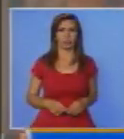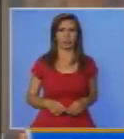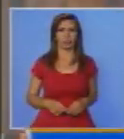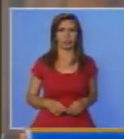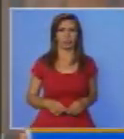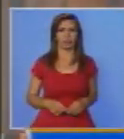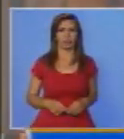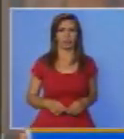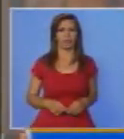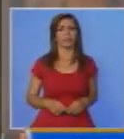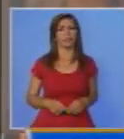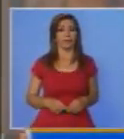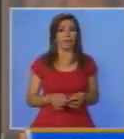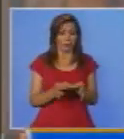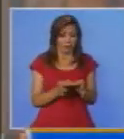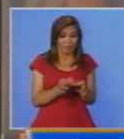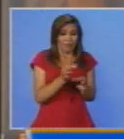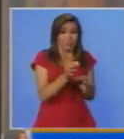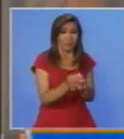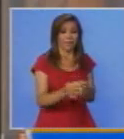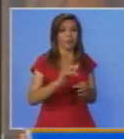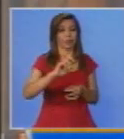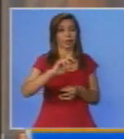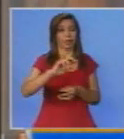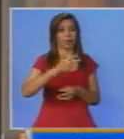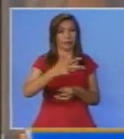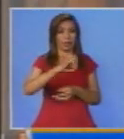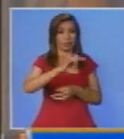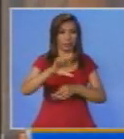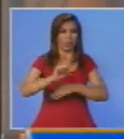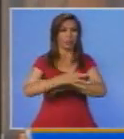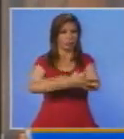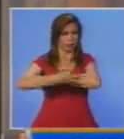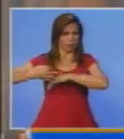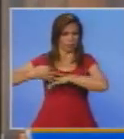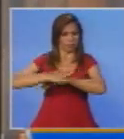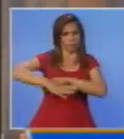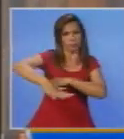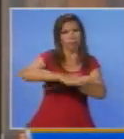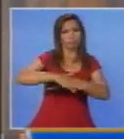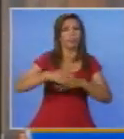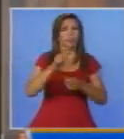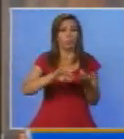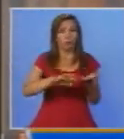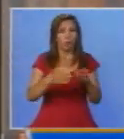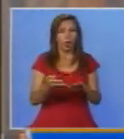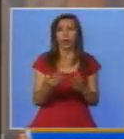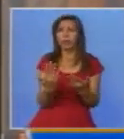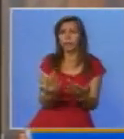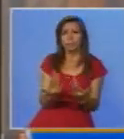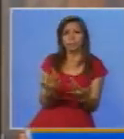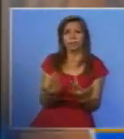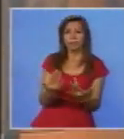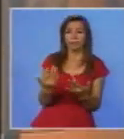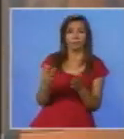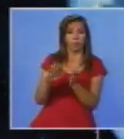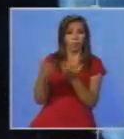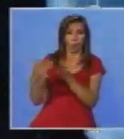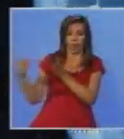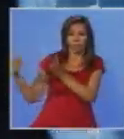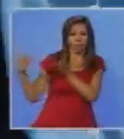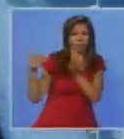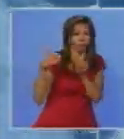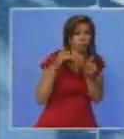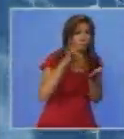Y justamente en la parroquia Ashel se espera la llegada de los cadáveres. Vamos por el informe con Gerardo Carófalo para